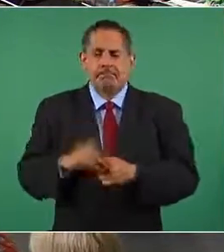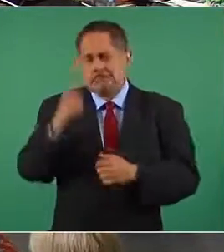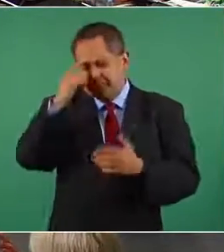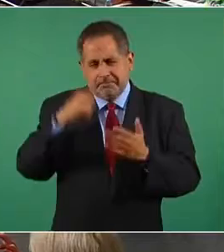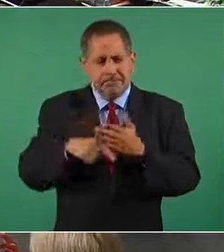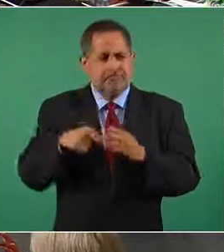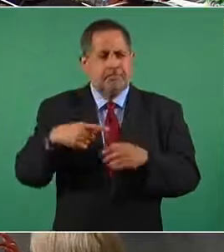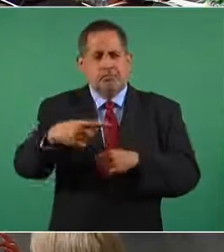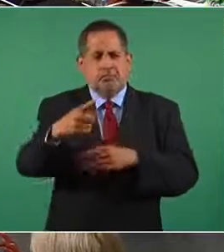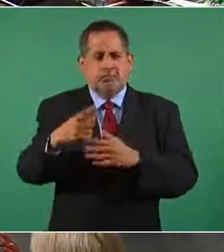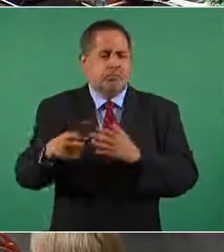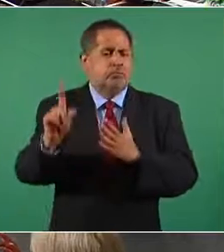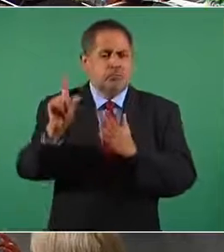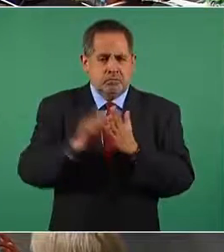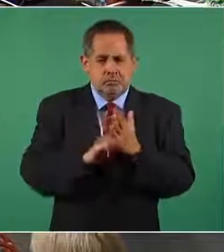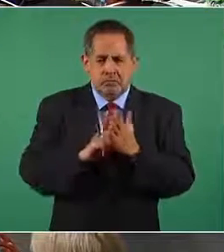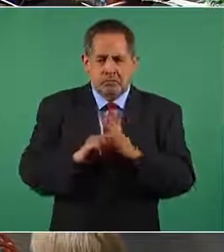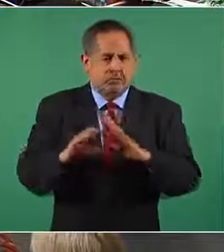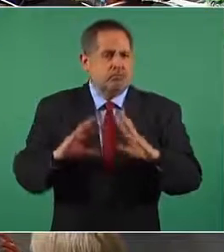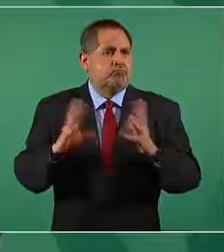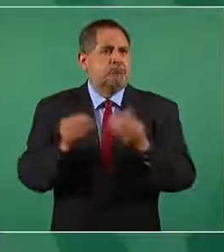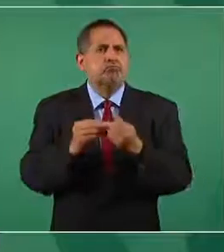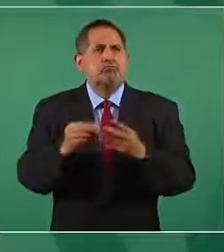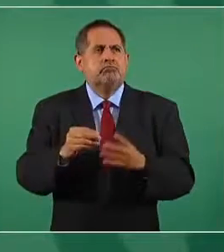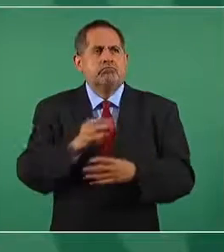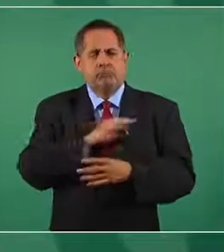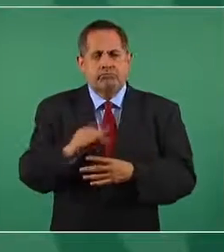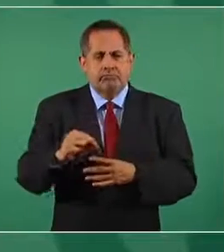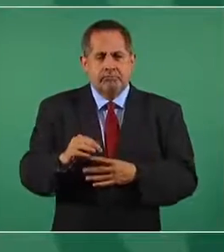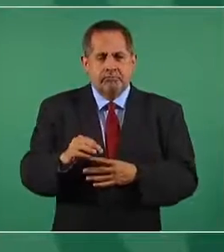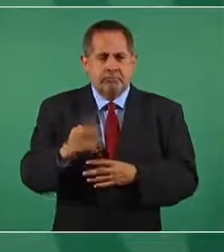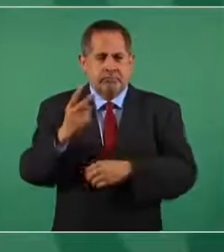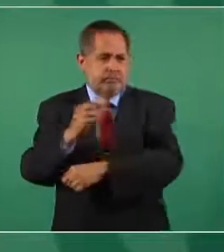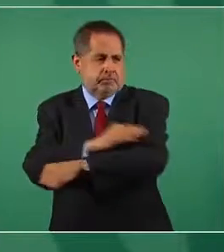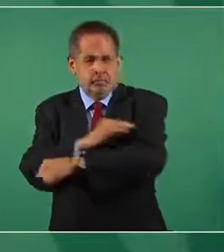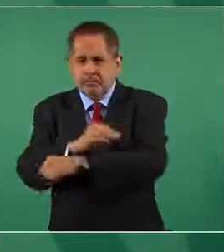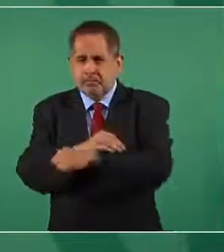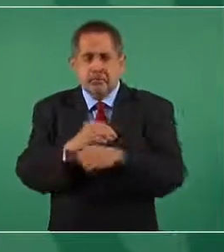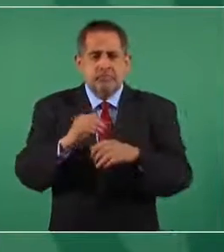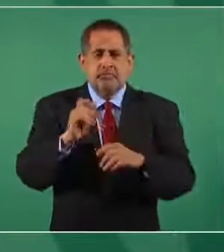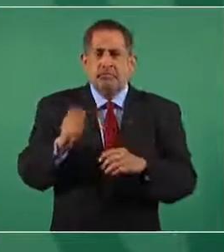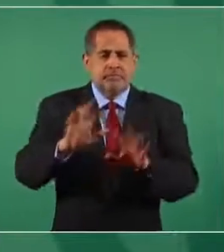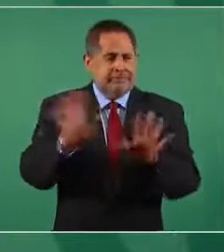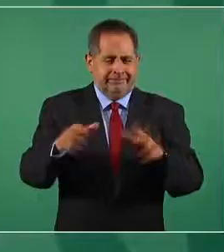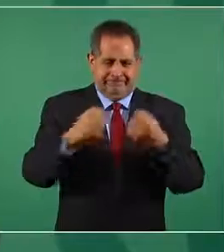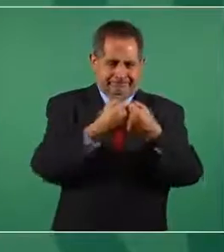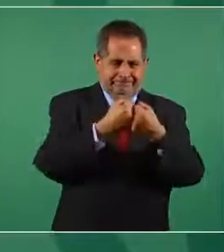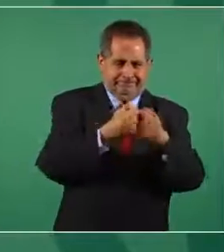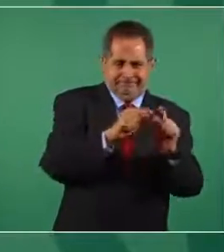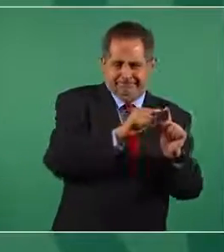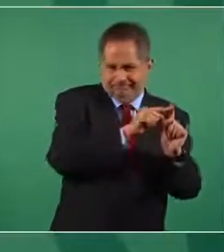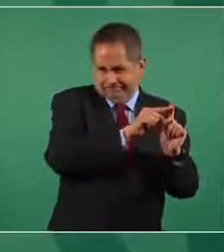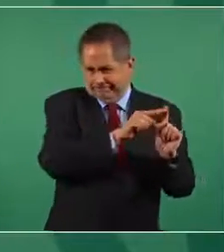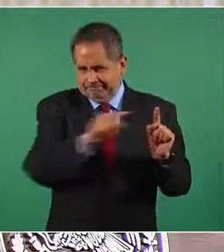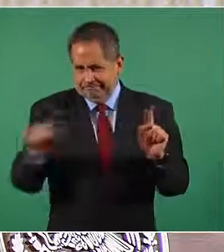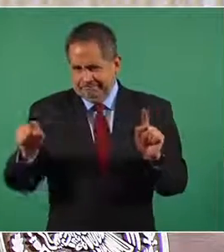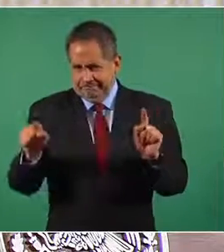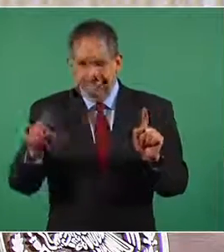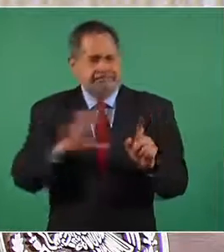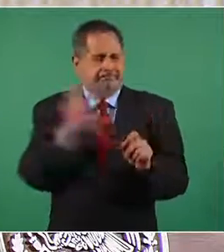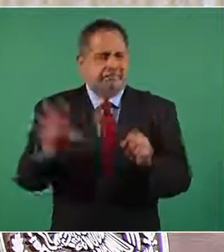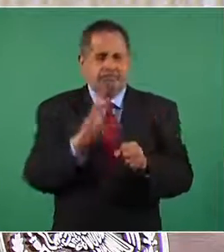mes, se tiene con dos dosis toda la frontera, completamente,